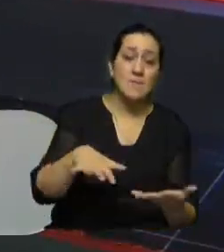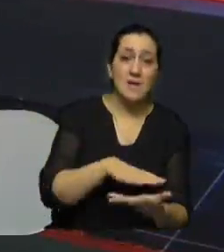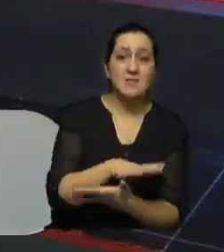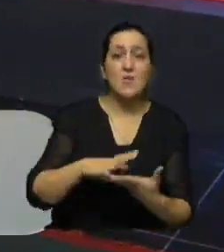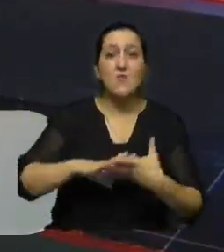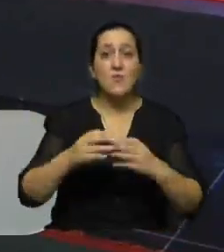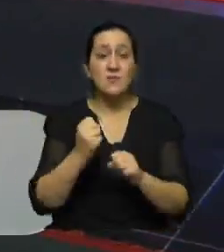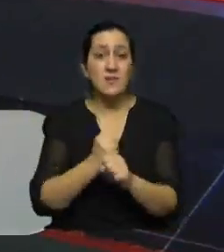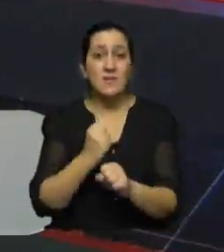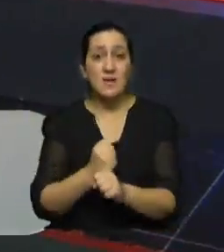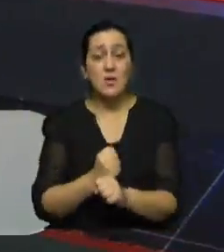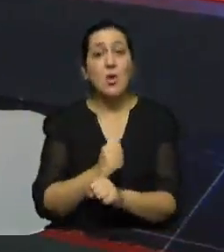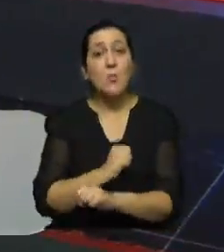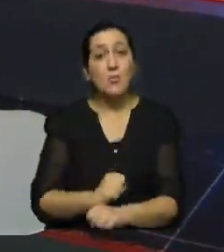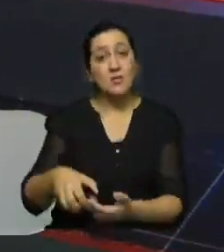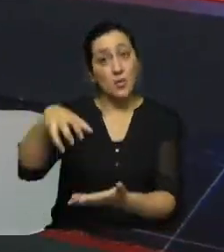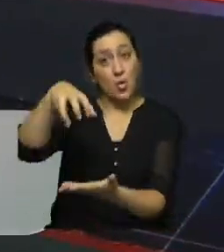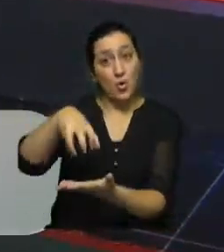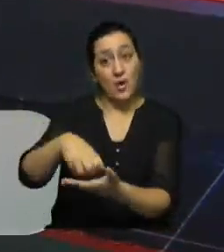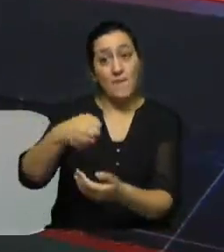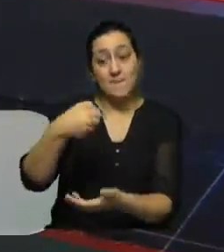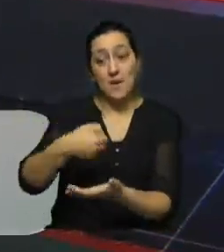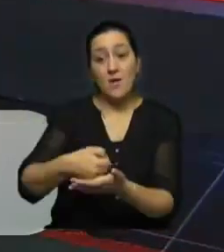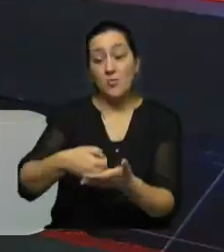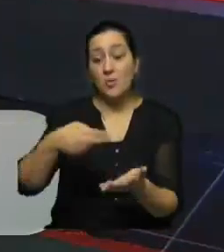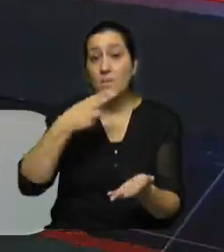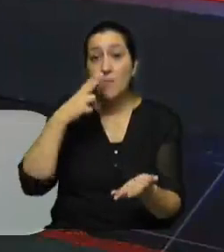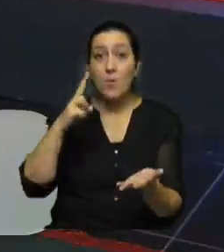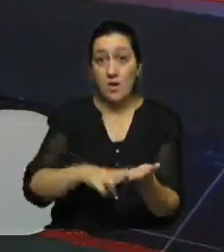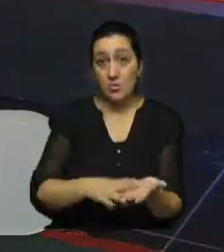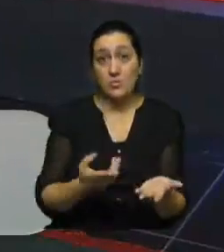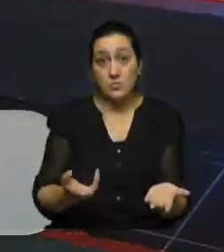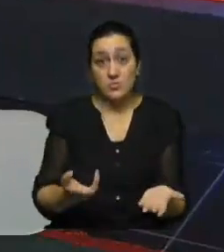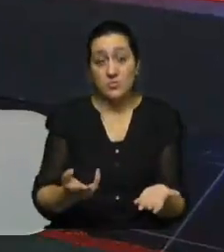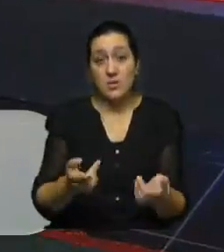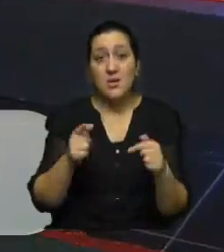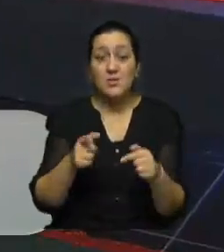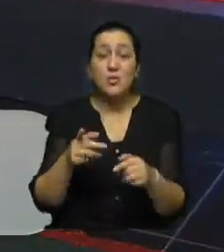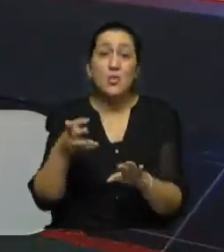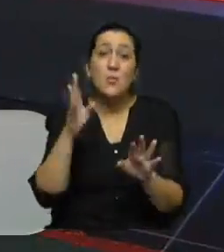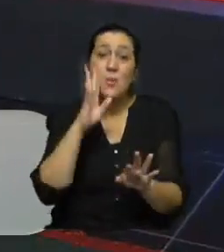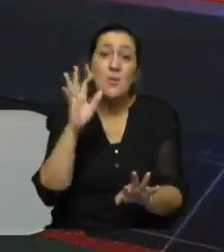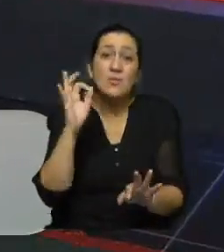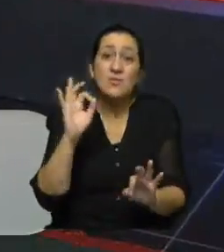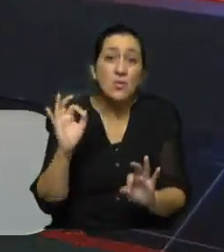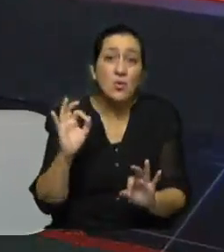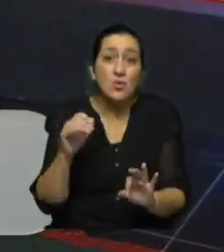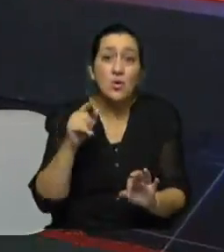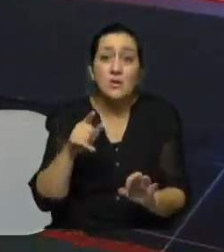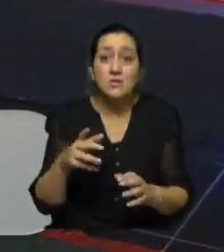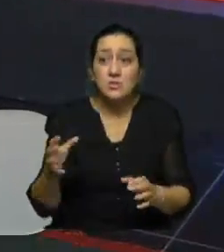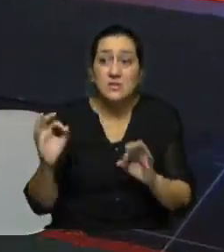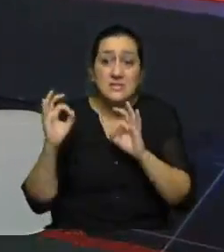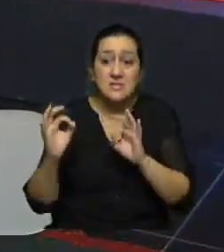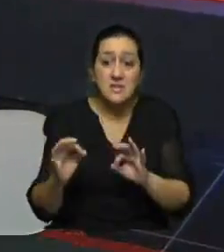podría tener su local pagando sus impuestos, etcétera, etcétera, etcétera. Sería otro cantar. Esto es precario. Ellos están instalados y